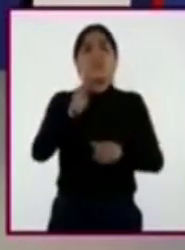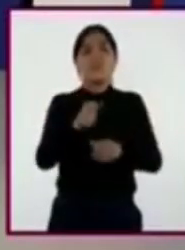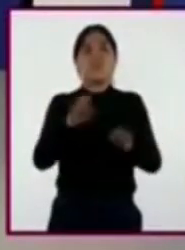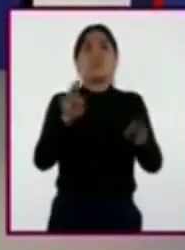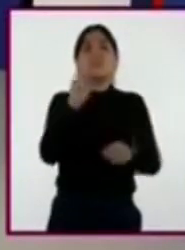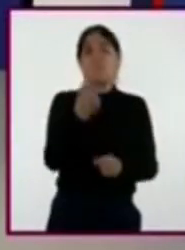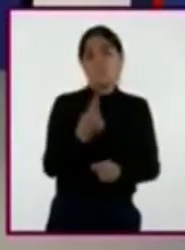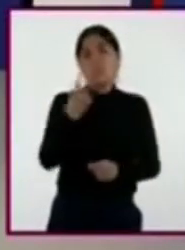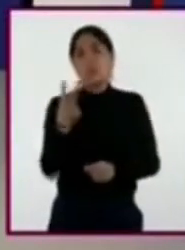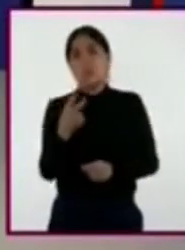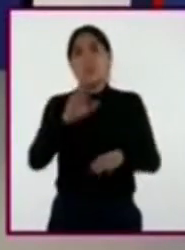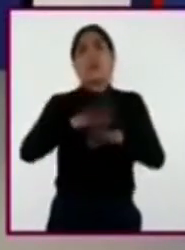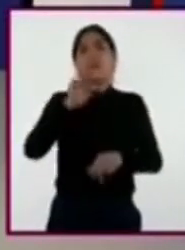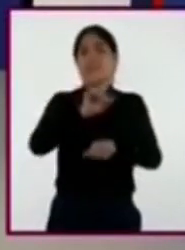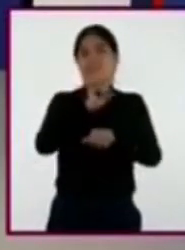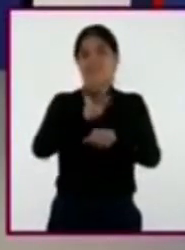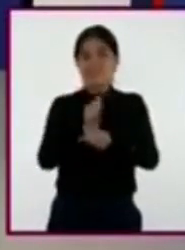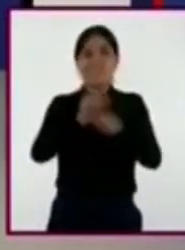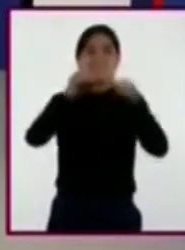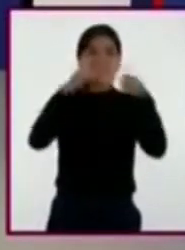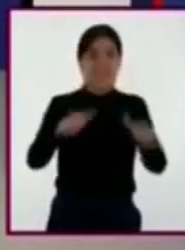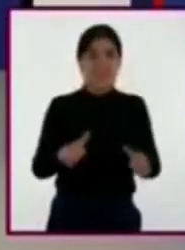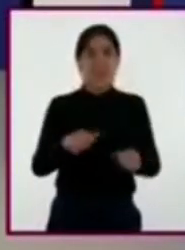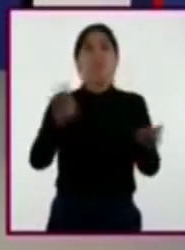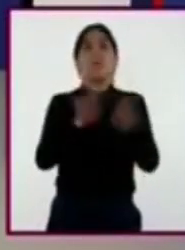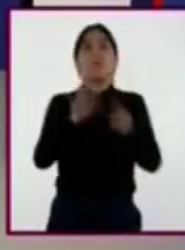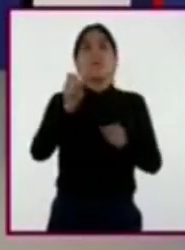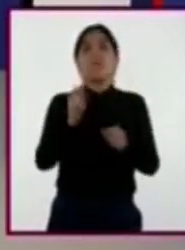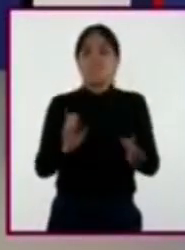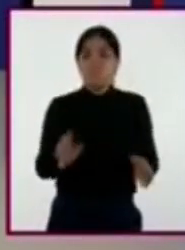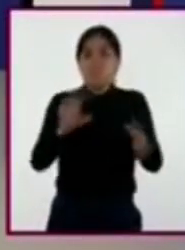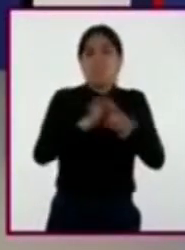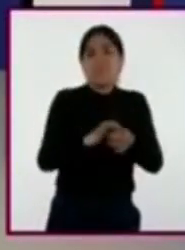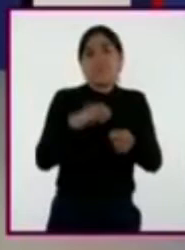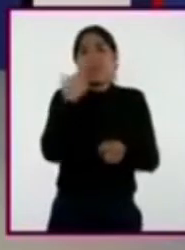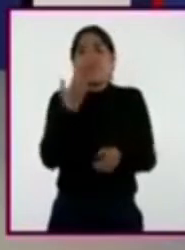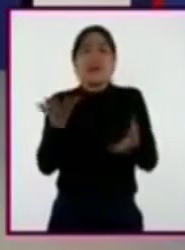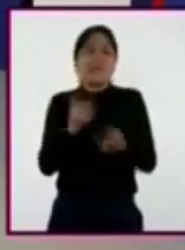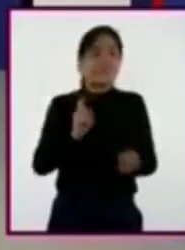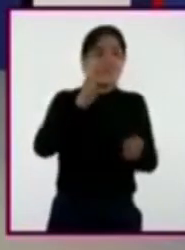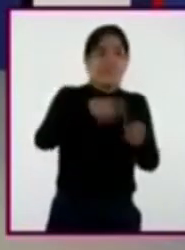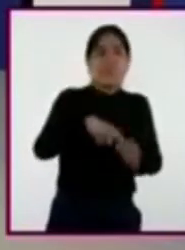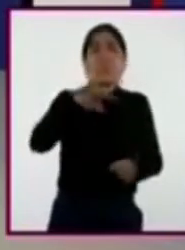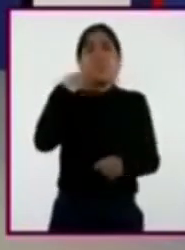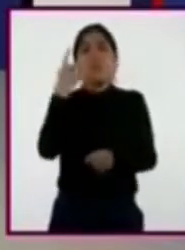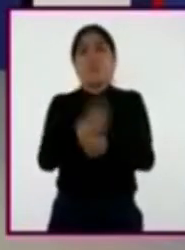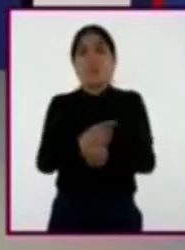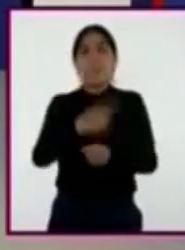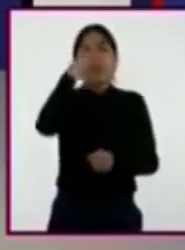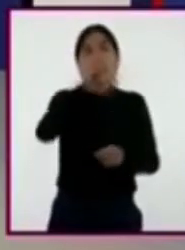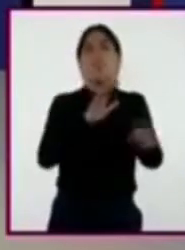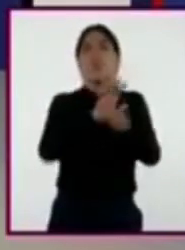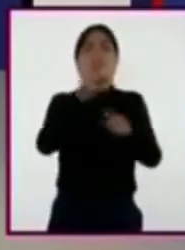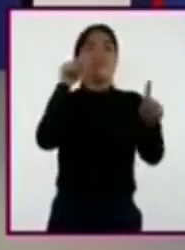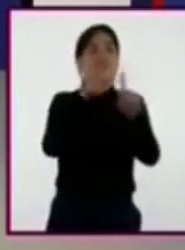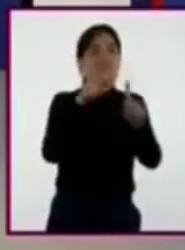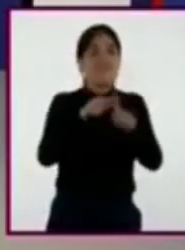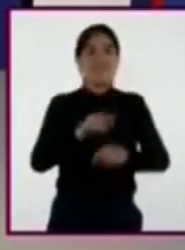de dos o más artistas que se unen por su propia iniciativa y que trabajan en conjunto para un objetivo en